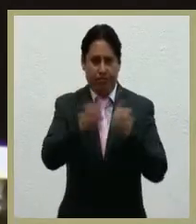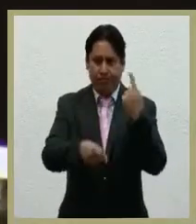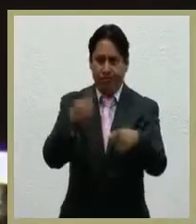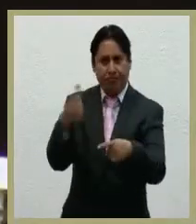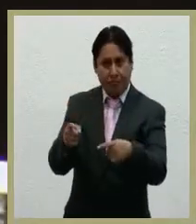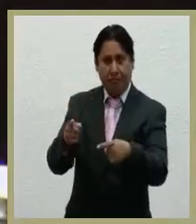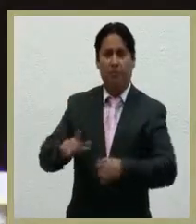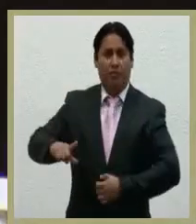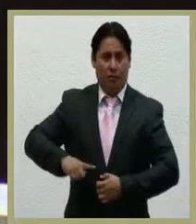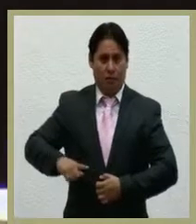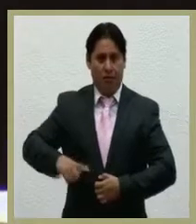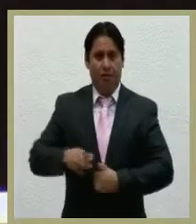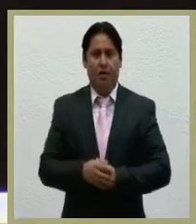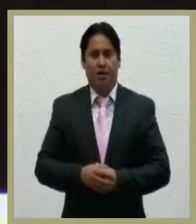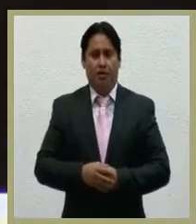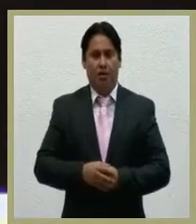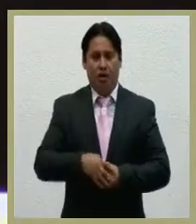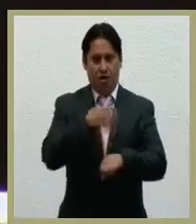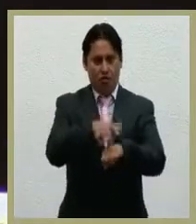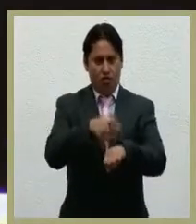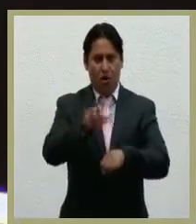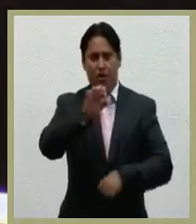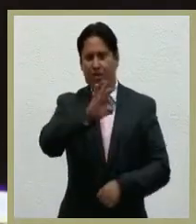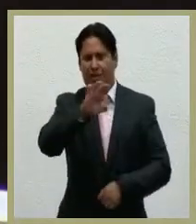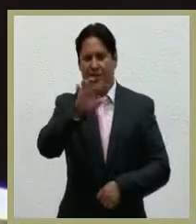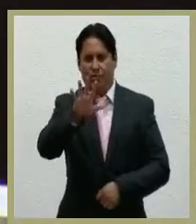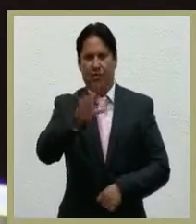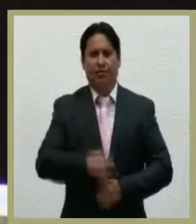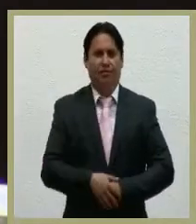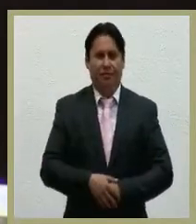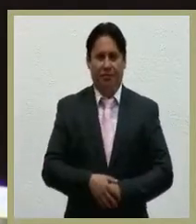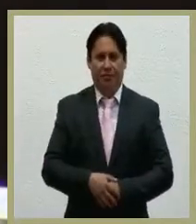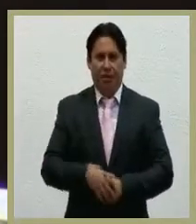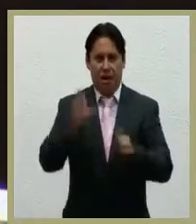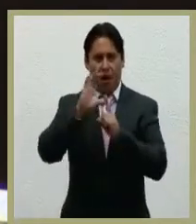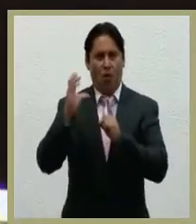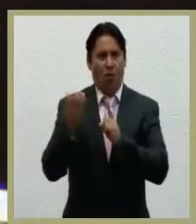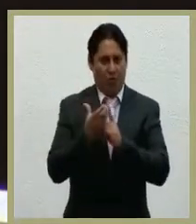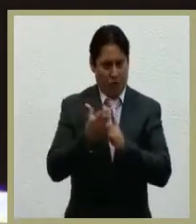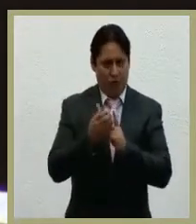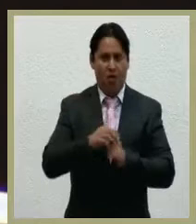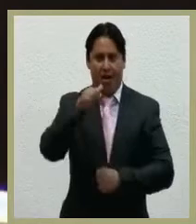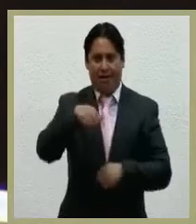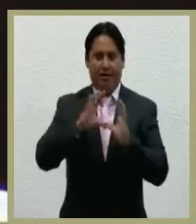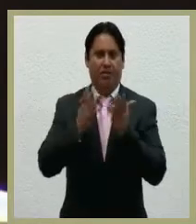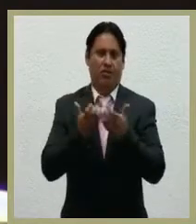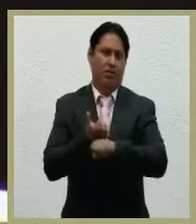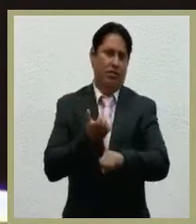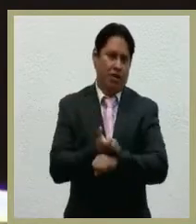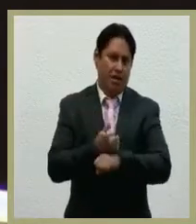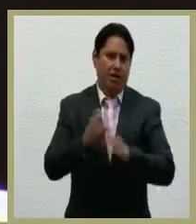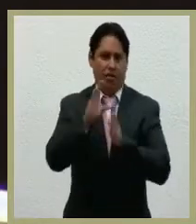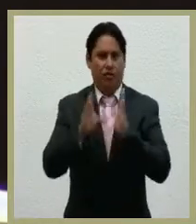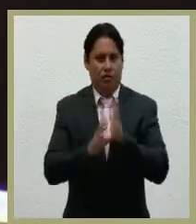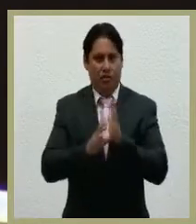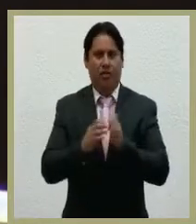cargo el decreto número 305. La Comisión Permanente de la 66ª Legislatura Constitucional